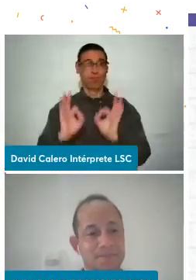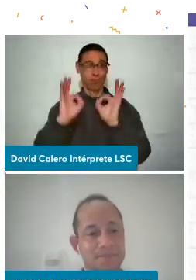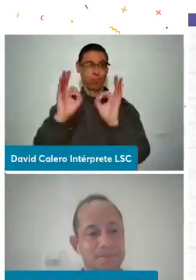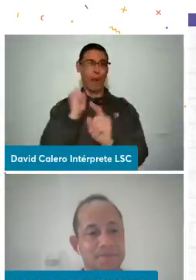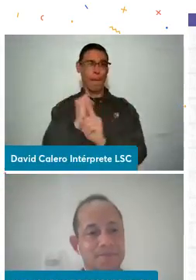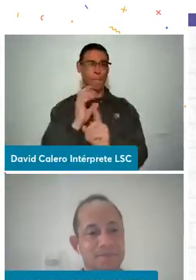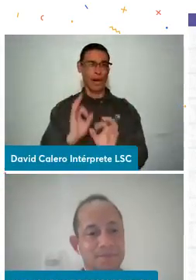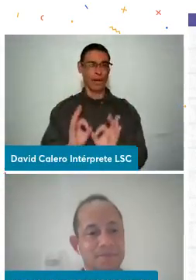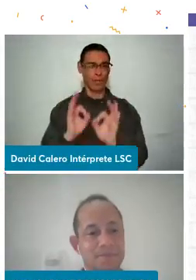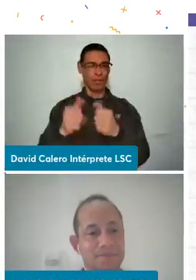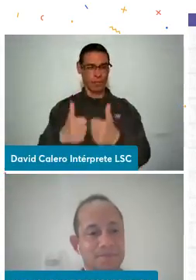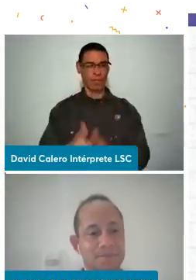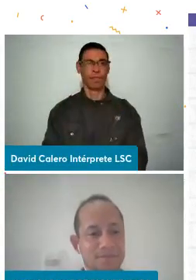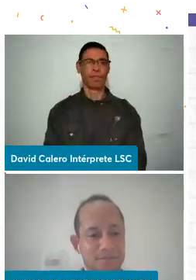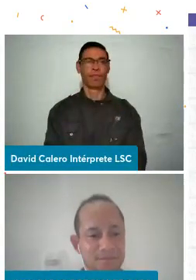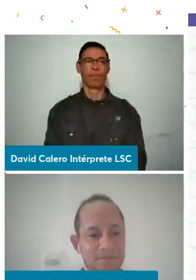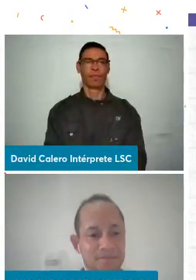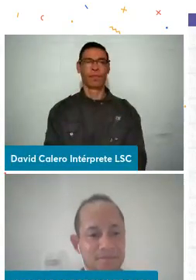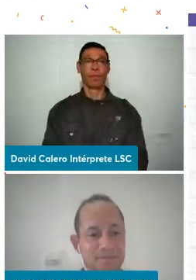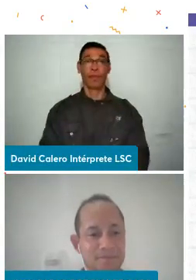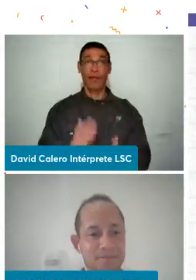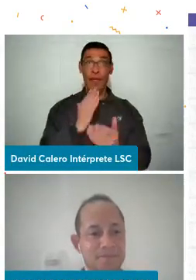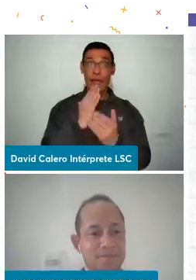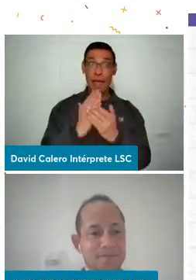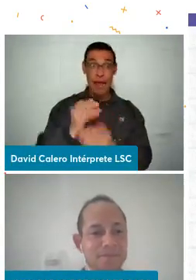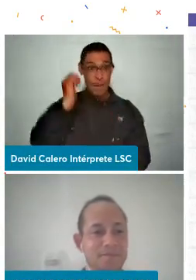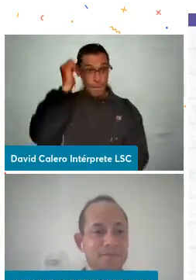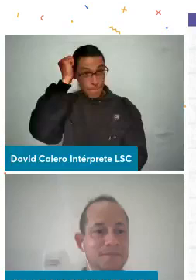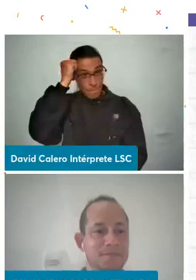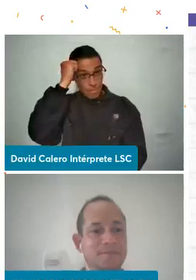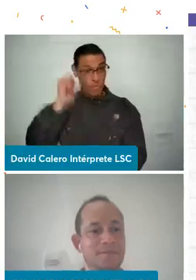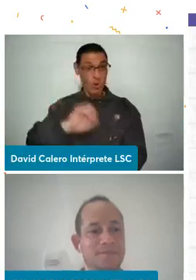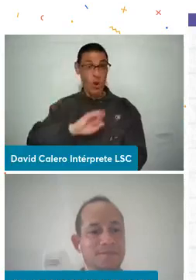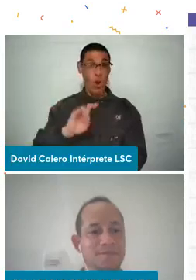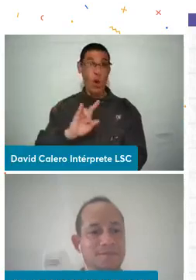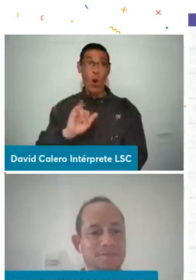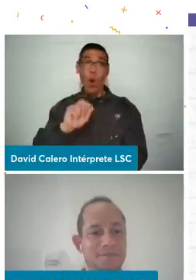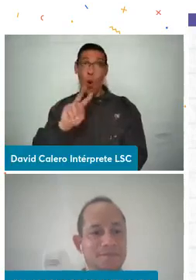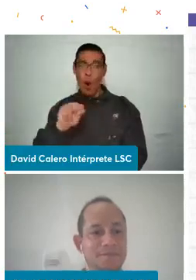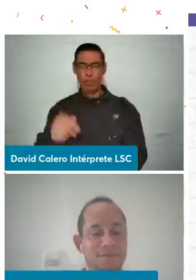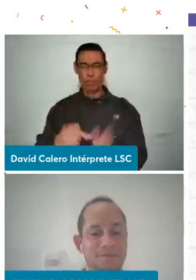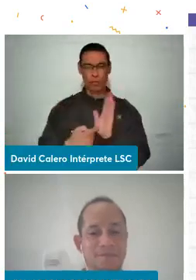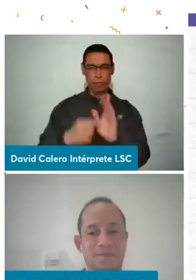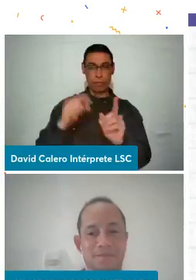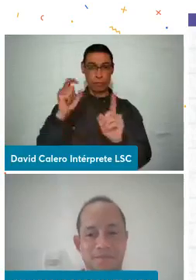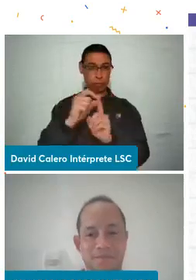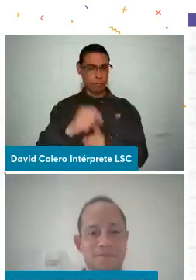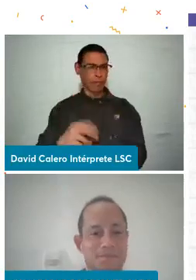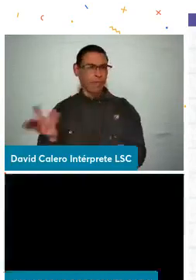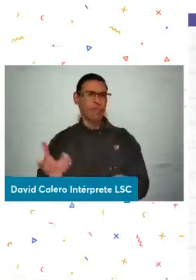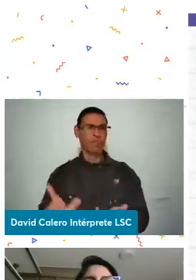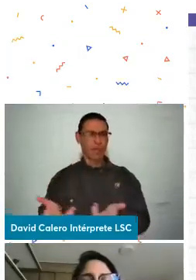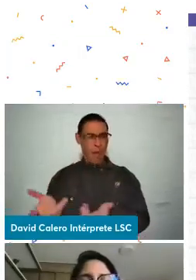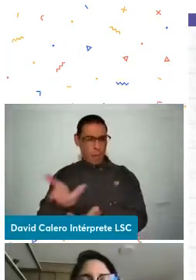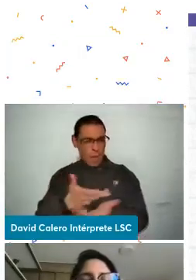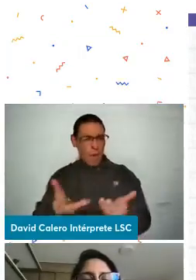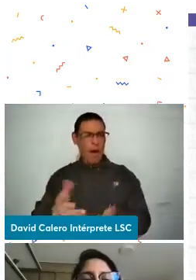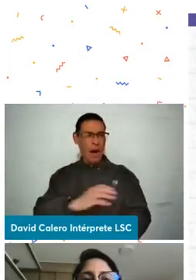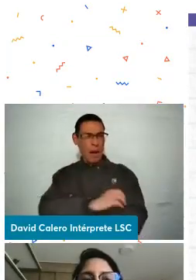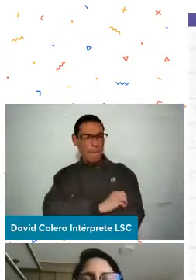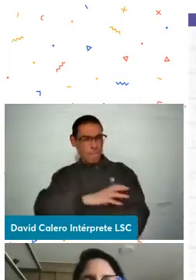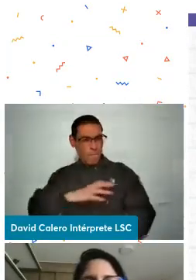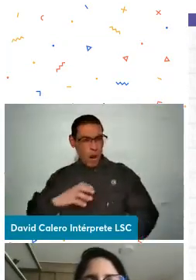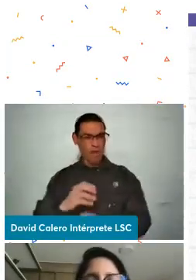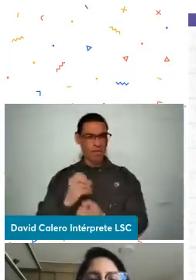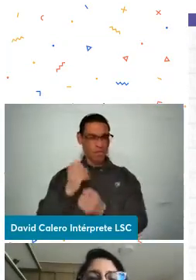Bueno, muchísimas gracias, profe Juan Pablo, que nos habla de palabras claves: creatividad, empoderamiento, colaboración. Bueno, voy